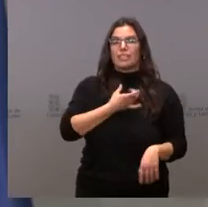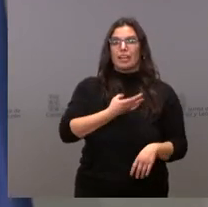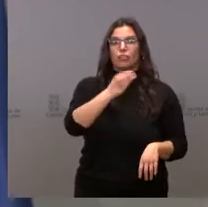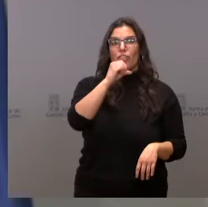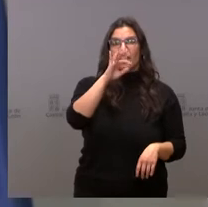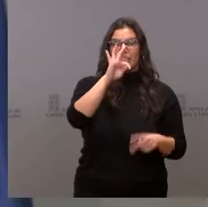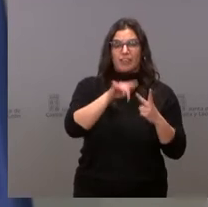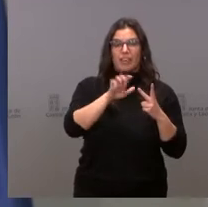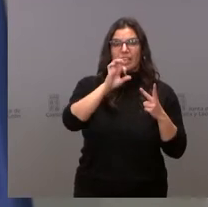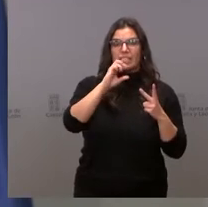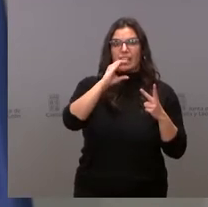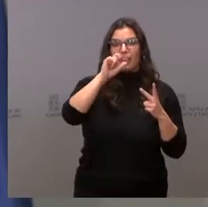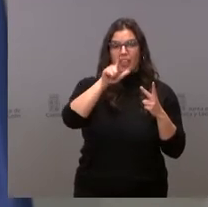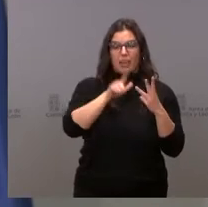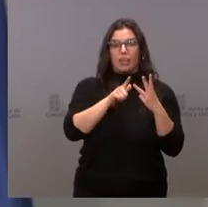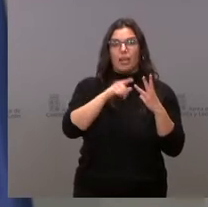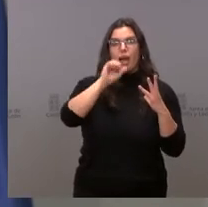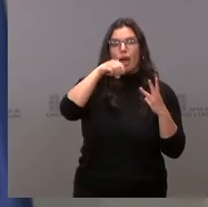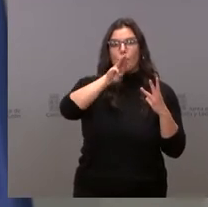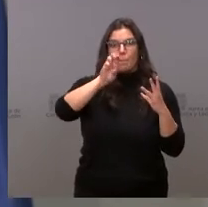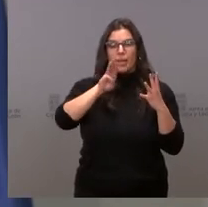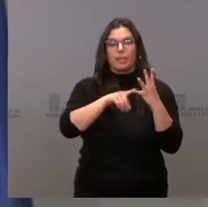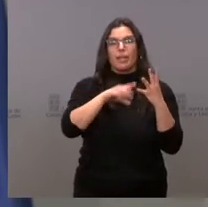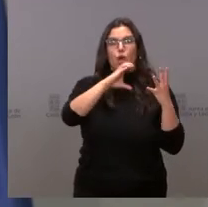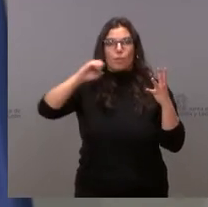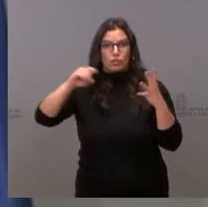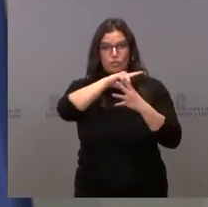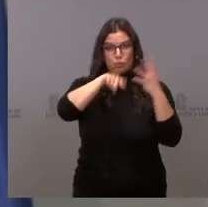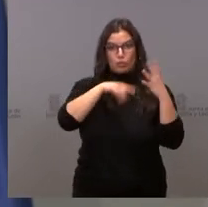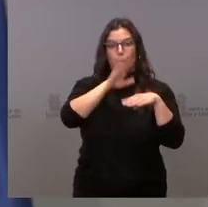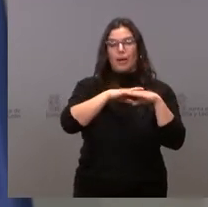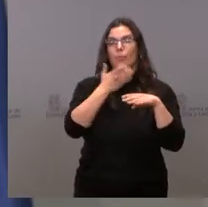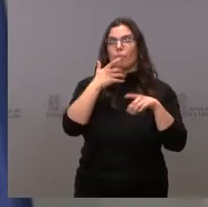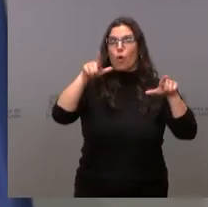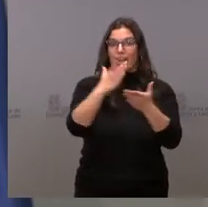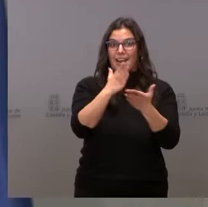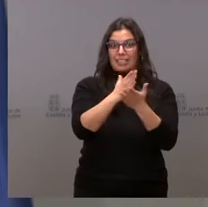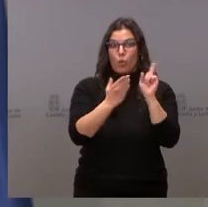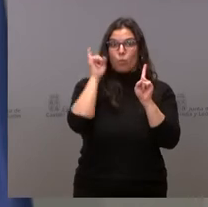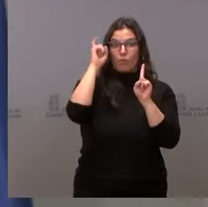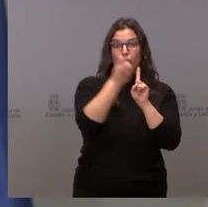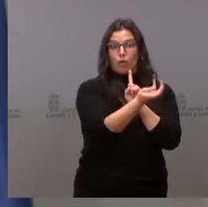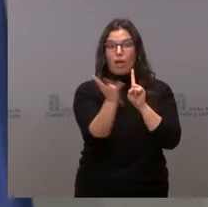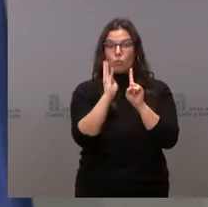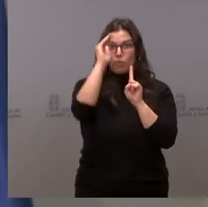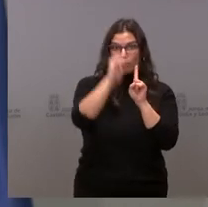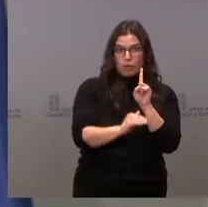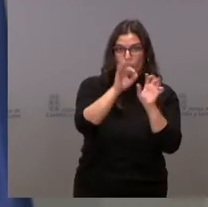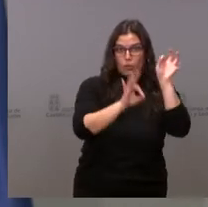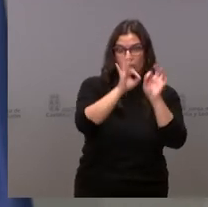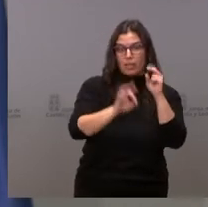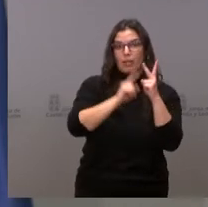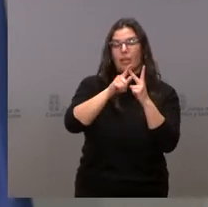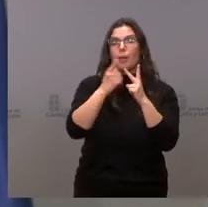anpe y comisiones obreras para bajar las ratios mejorar las plantillas y las condiciones laborales de los